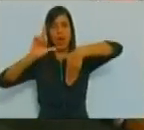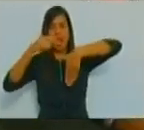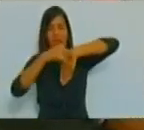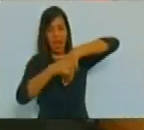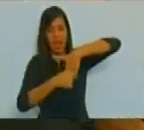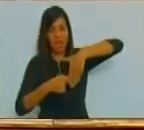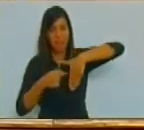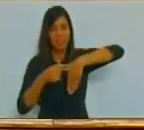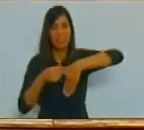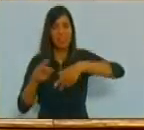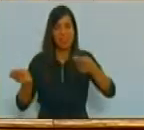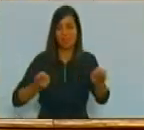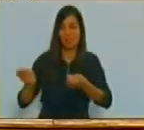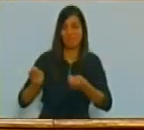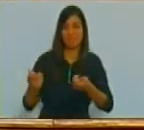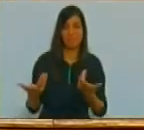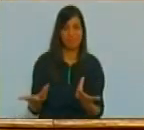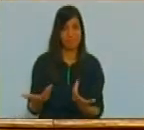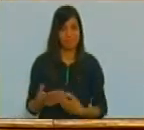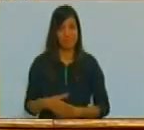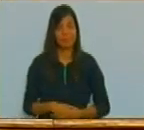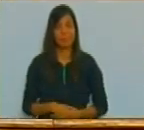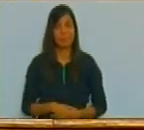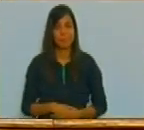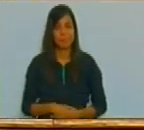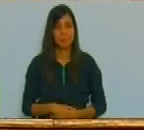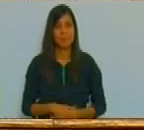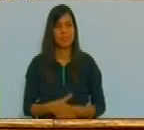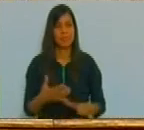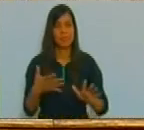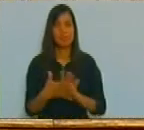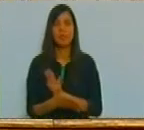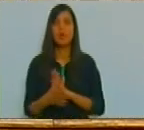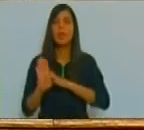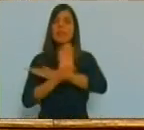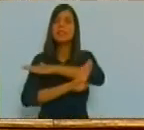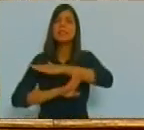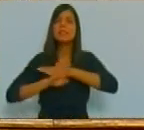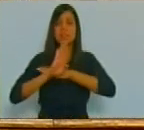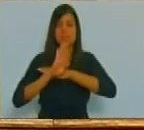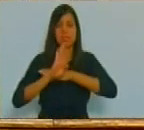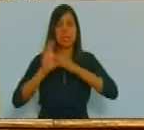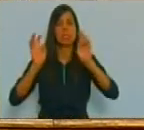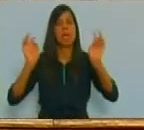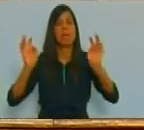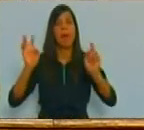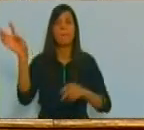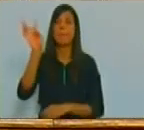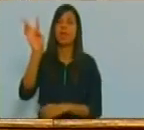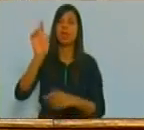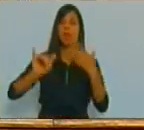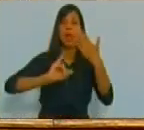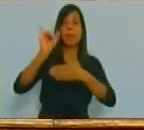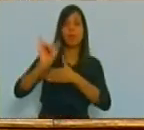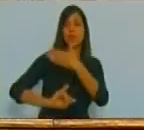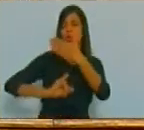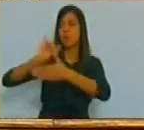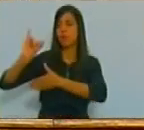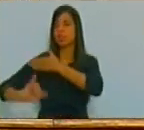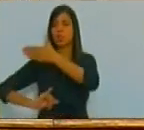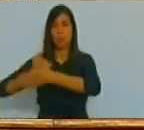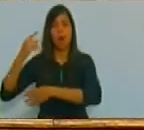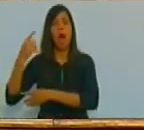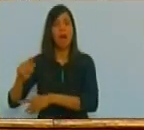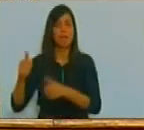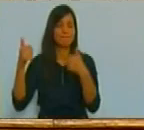afines a los intereses imperiales en materia de seguridad es mucho lo que venezuela tiene que decir pero